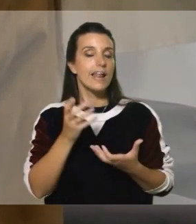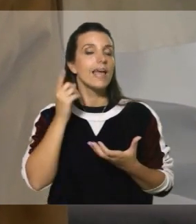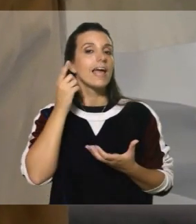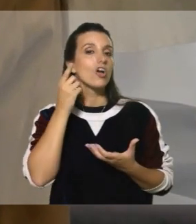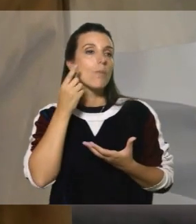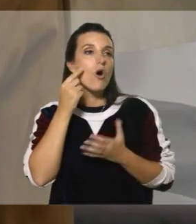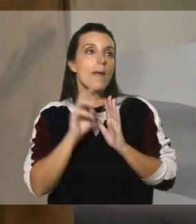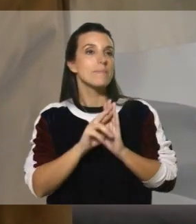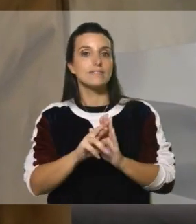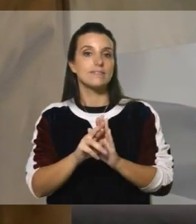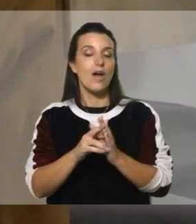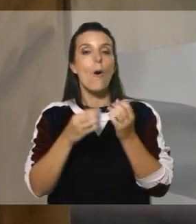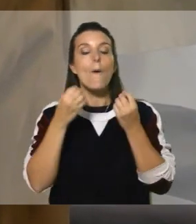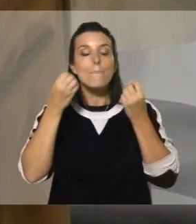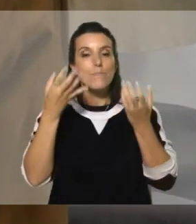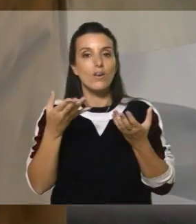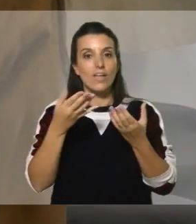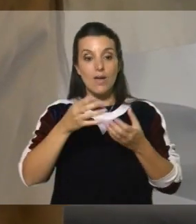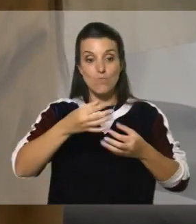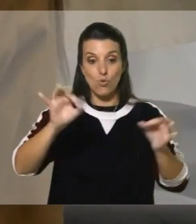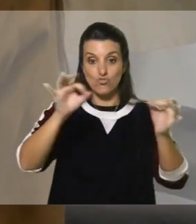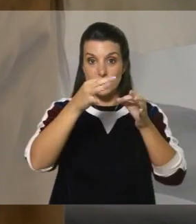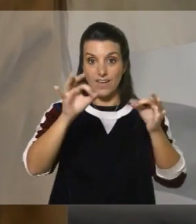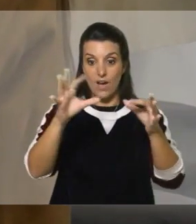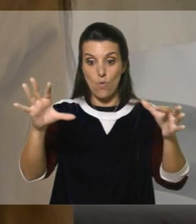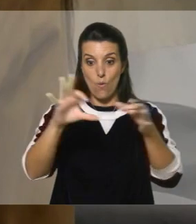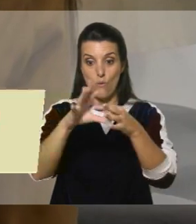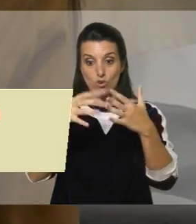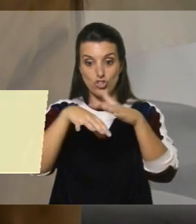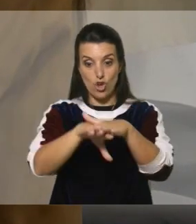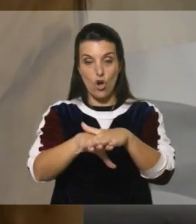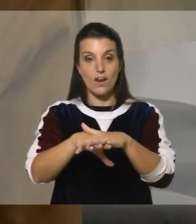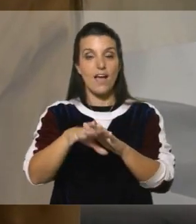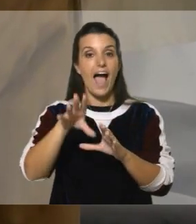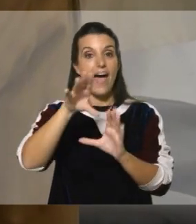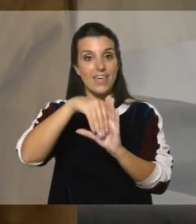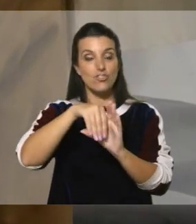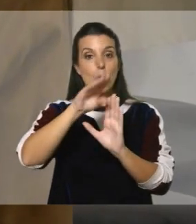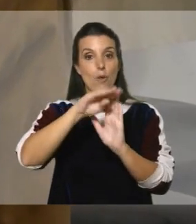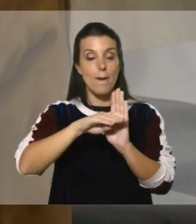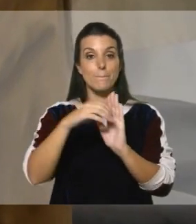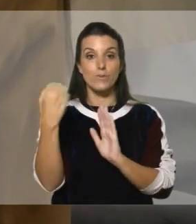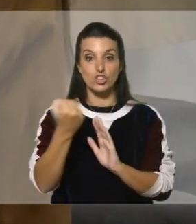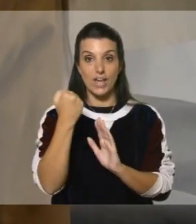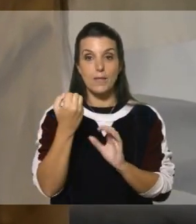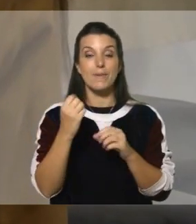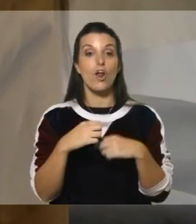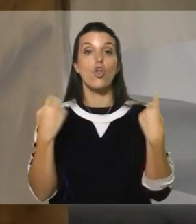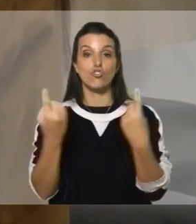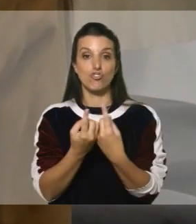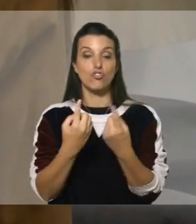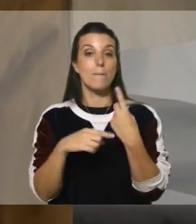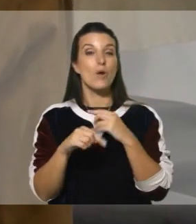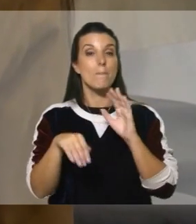de alguna forma porque la combinación de las piezas dentro de un programa es muy importante claro para nosotros pero